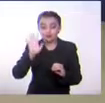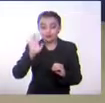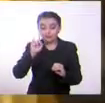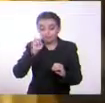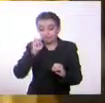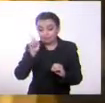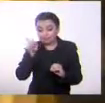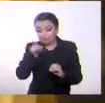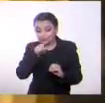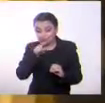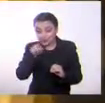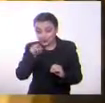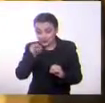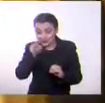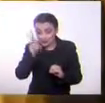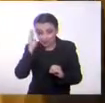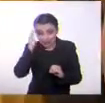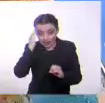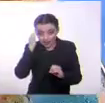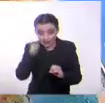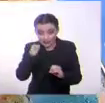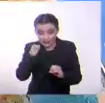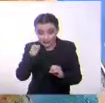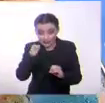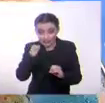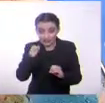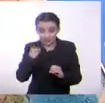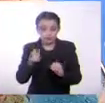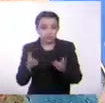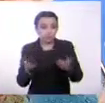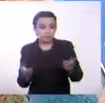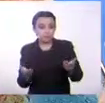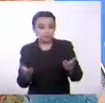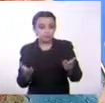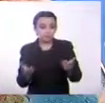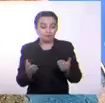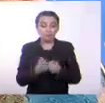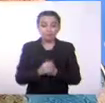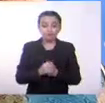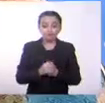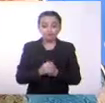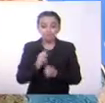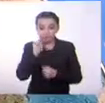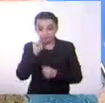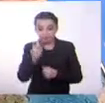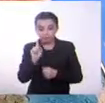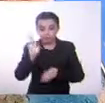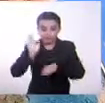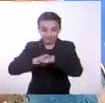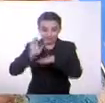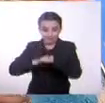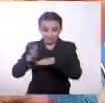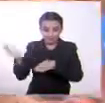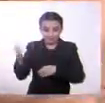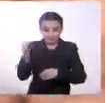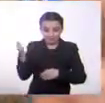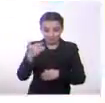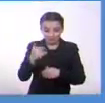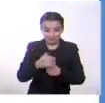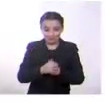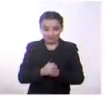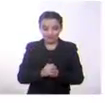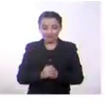en casa también lo conocen. Así que es alguien familiar. Bueno, ¿qué te parece si lo voy a ir a llamar? Me parece excelente. Ok.